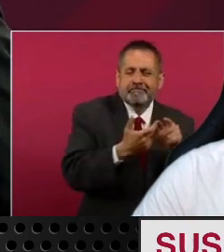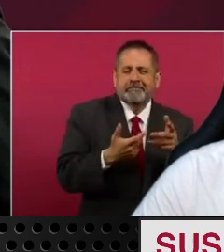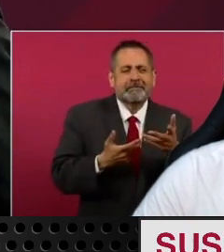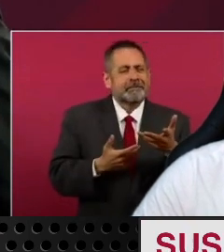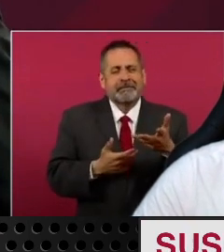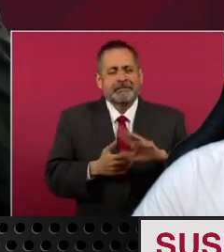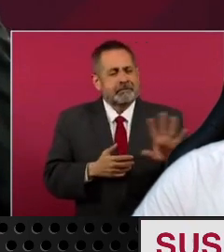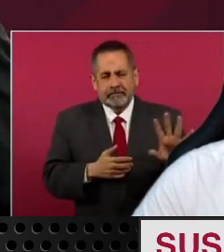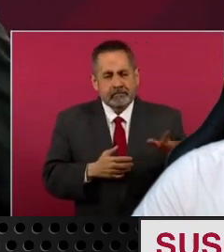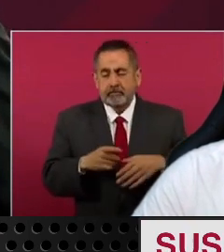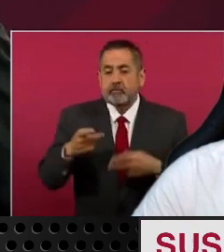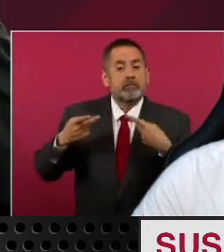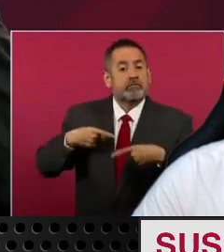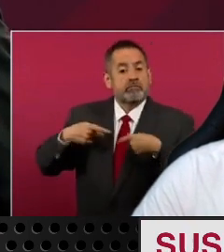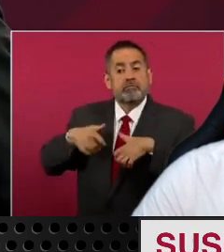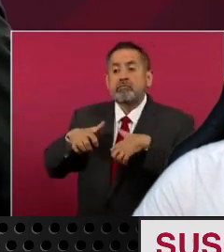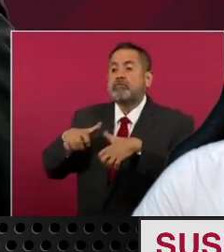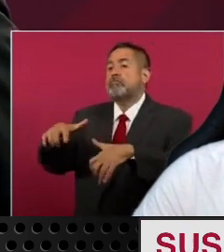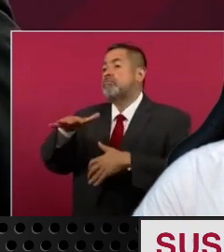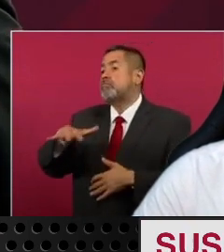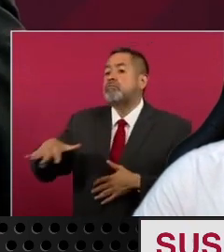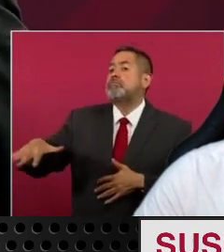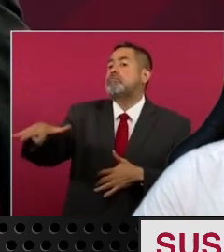en cambio el pueblo raso